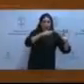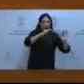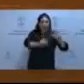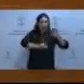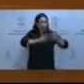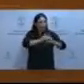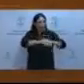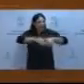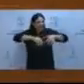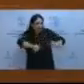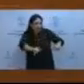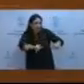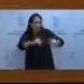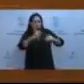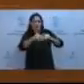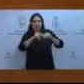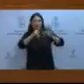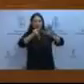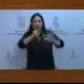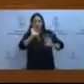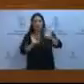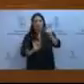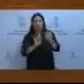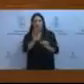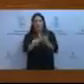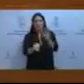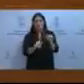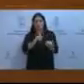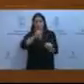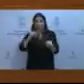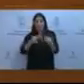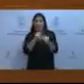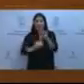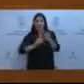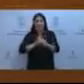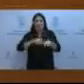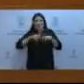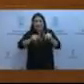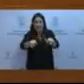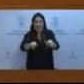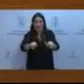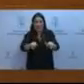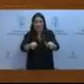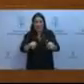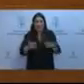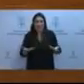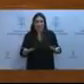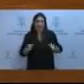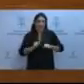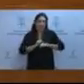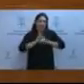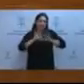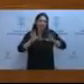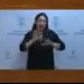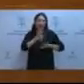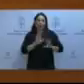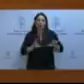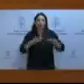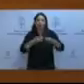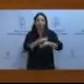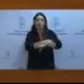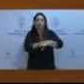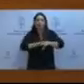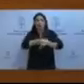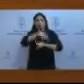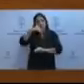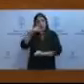mínimo del 7% en la convocatoria de 2016. Está visto que al Consejo de Gobierno que preside Javier